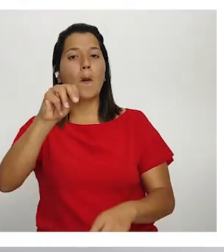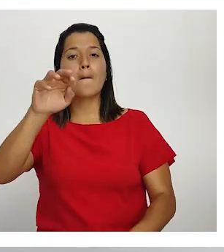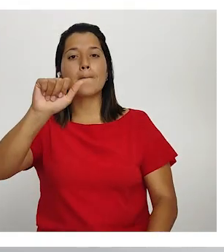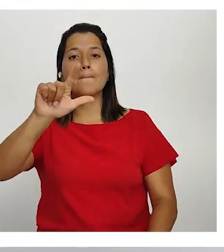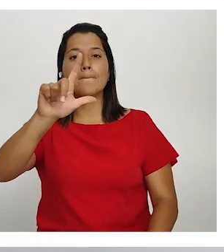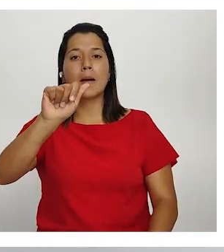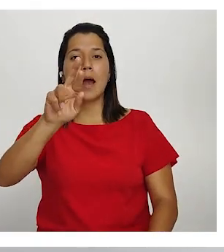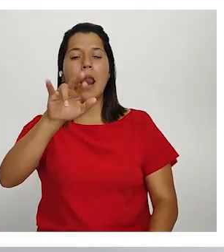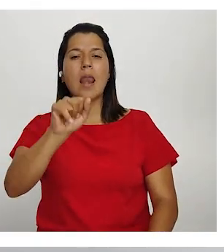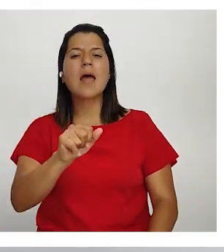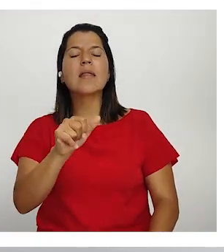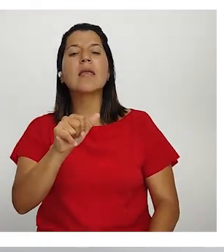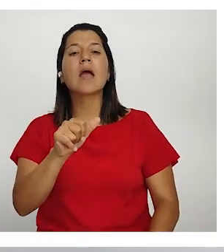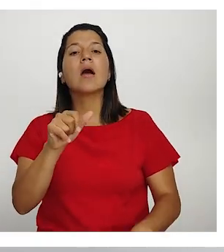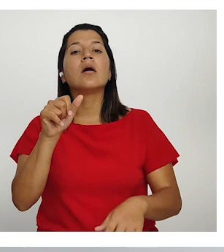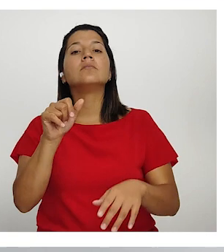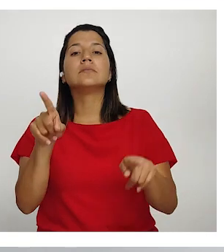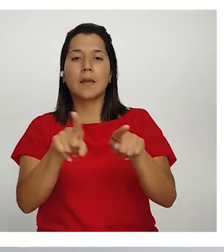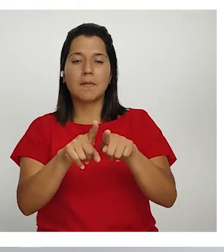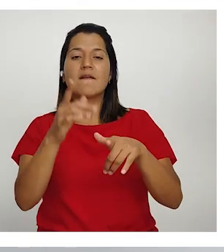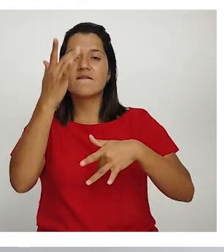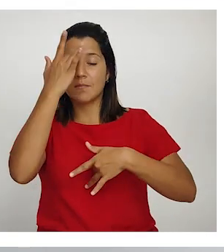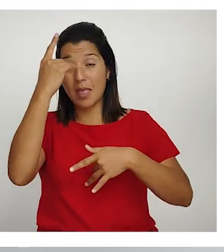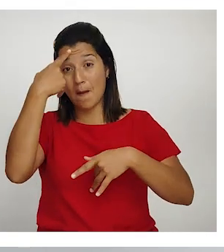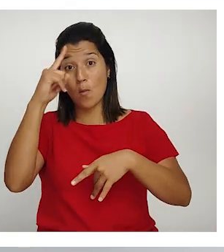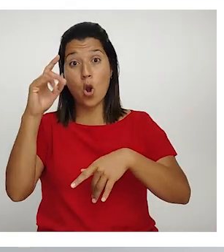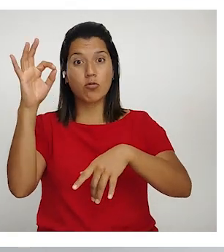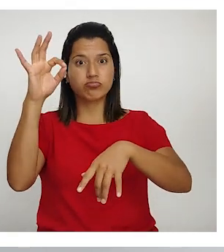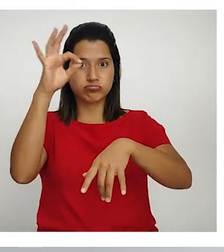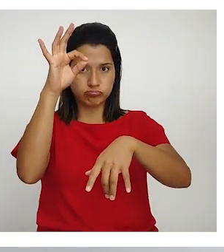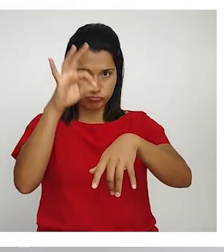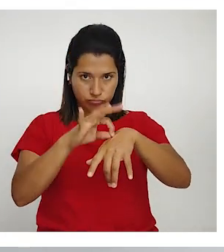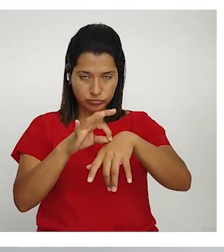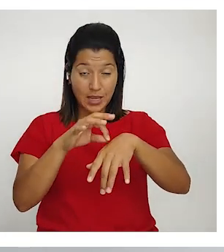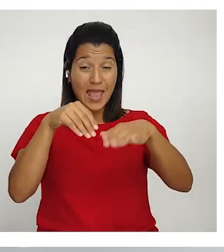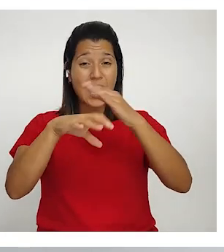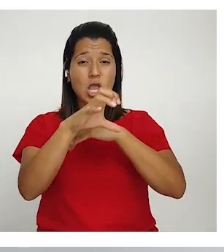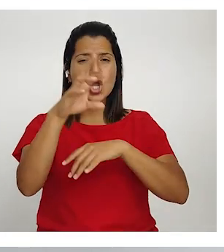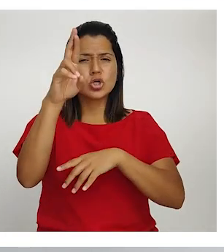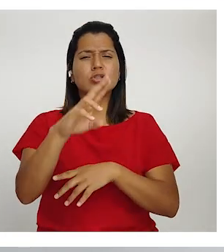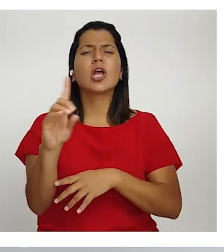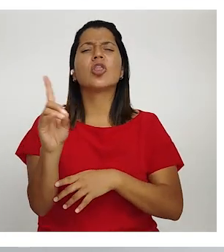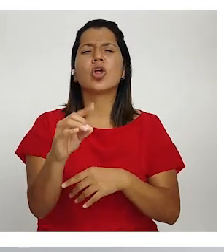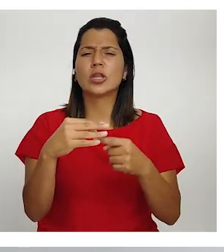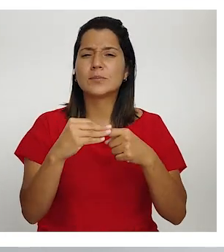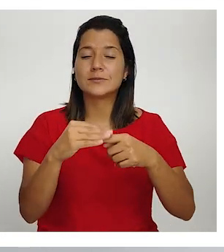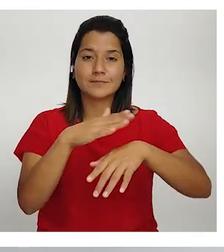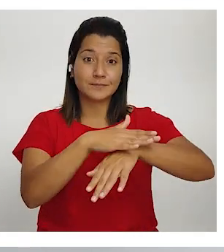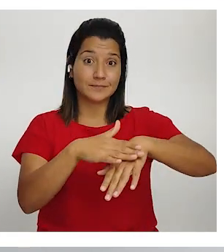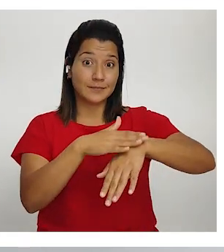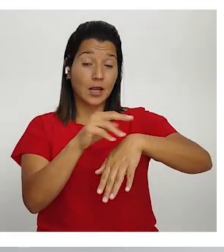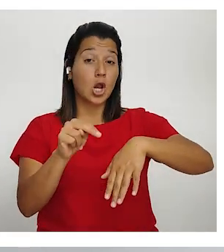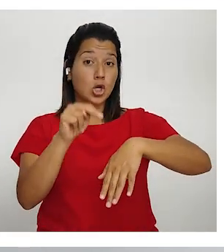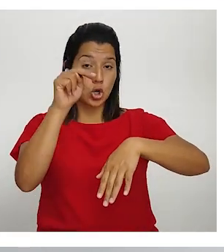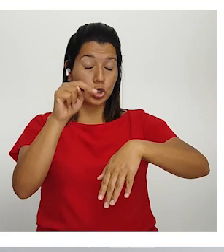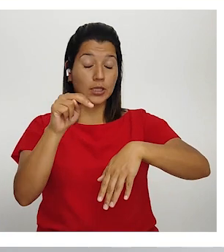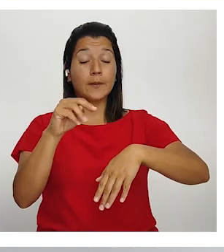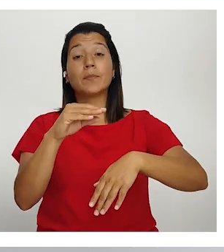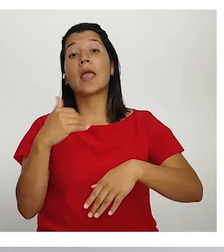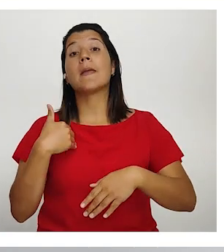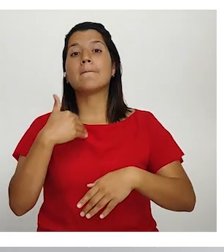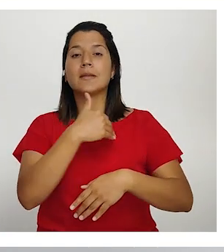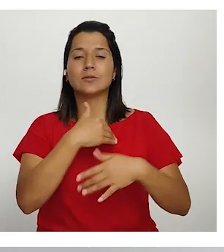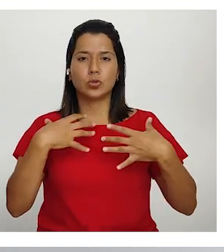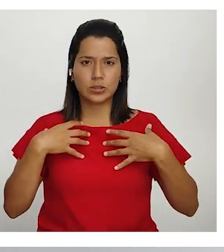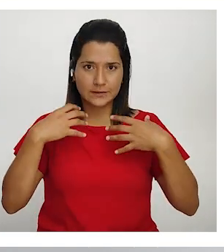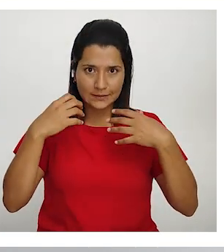mosquito. En nuestro país los casos principalmente se han presentado en la zona norte de nuestro país. El Ministerio de Salud ha tenido